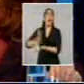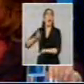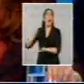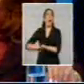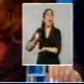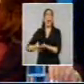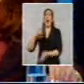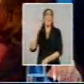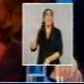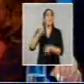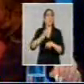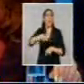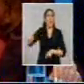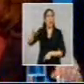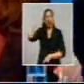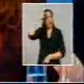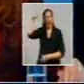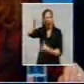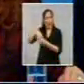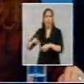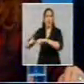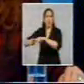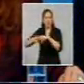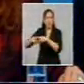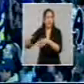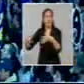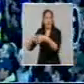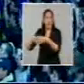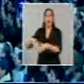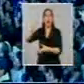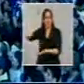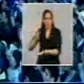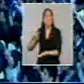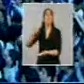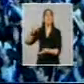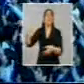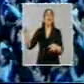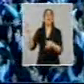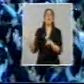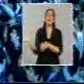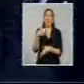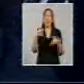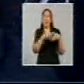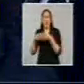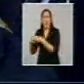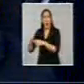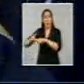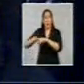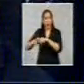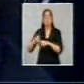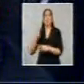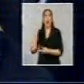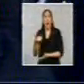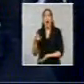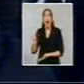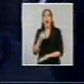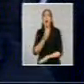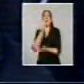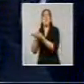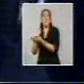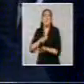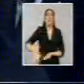Congreso para ser discutido por todas las fuerzas políticas con representación